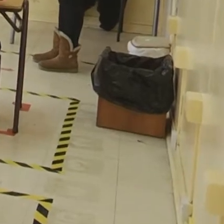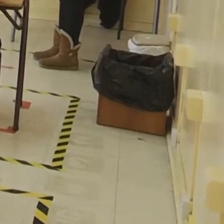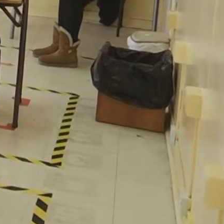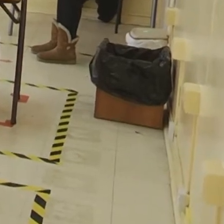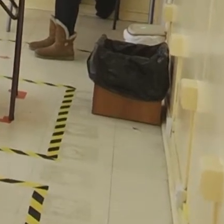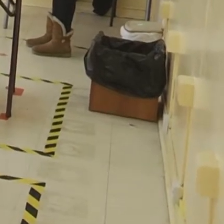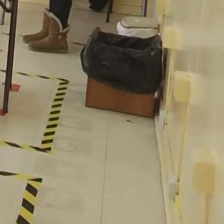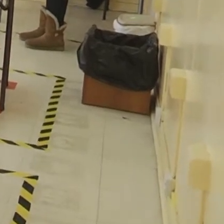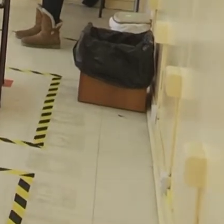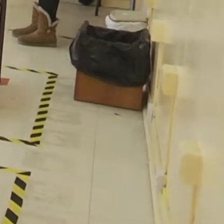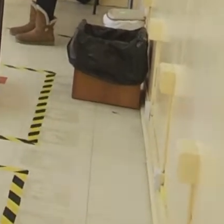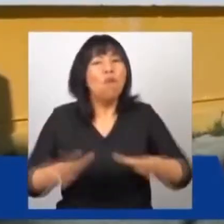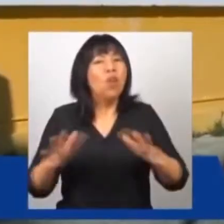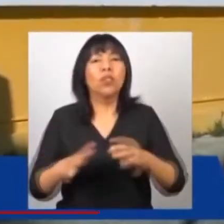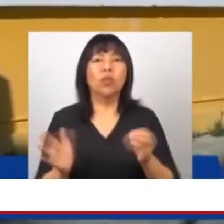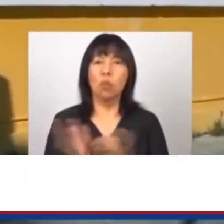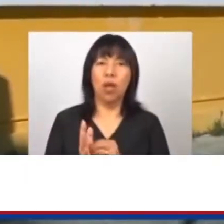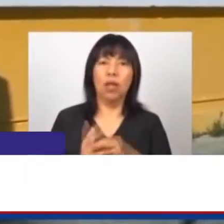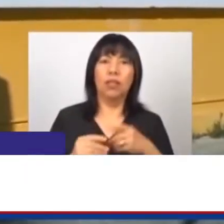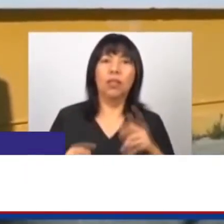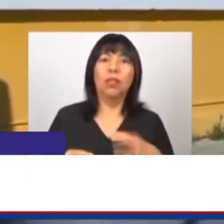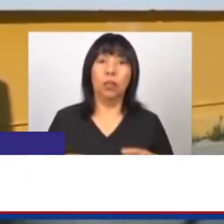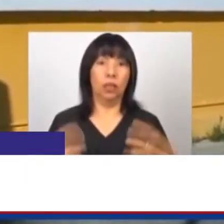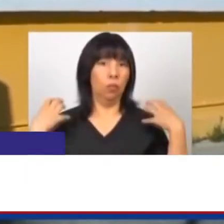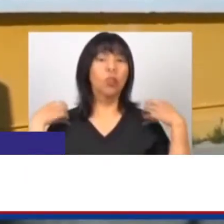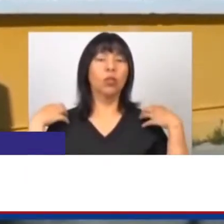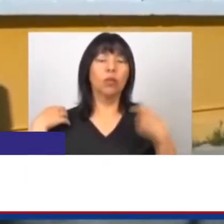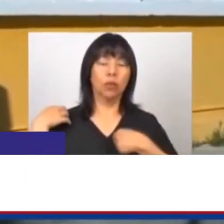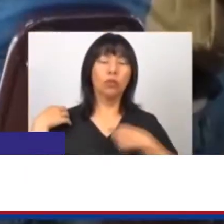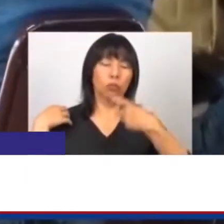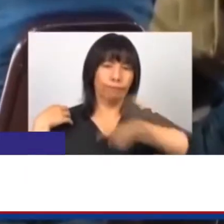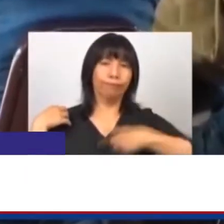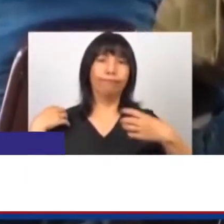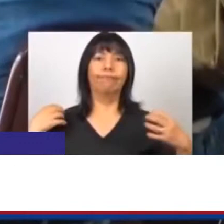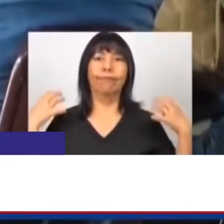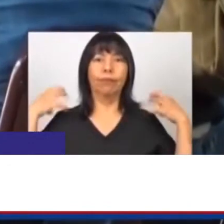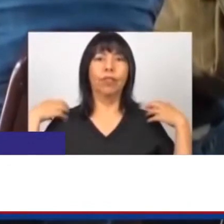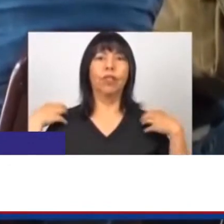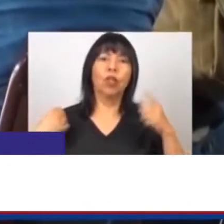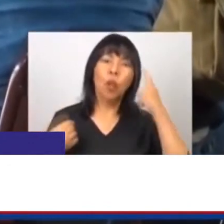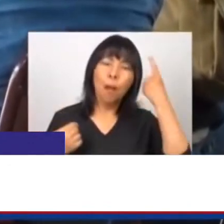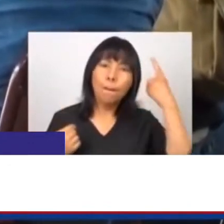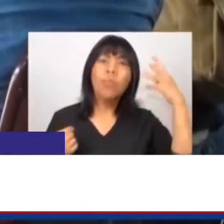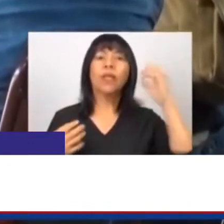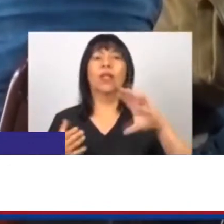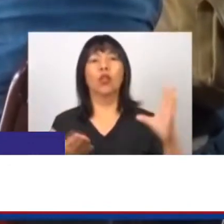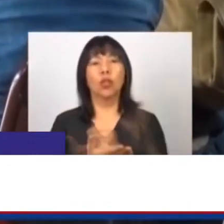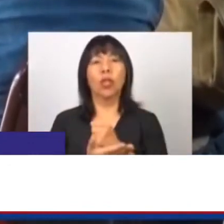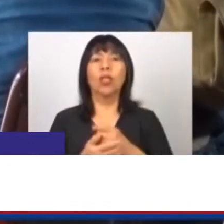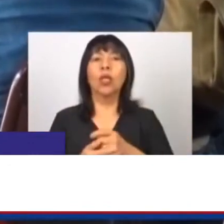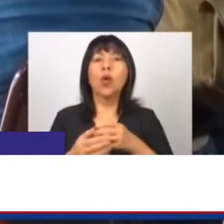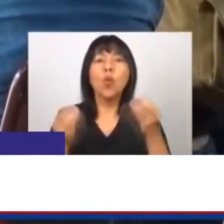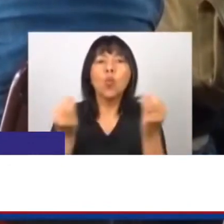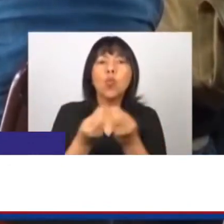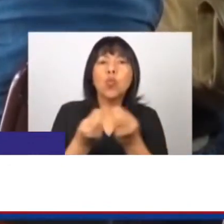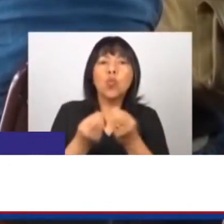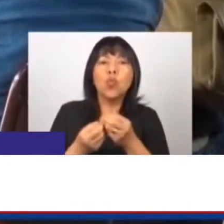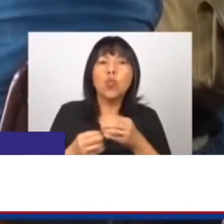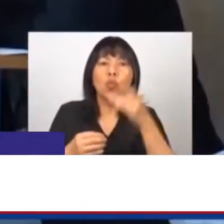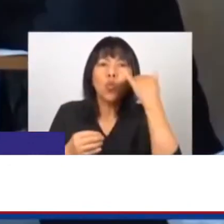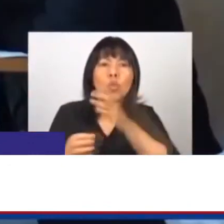Hubo un esfuerzo extra y se aumentó la deuda y mago responsable finalmente para lograr que muchos